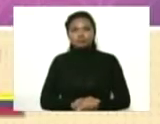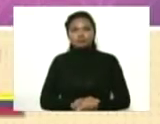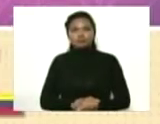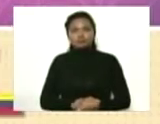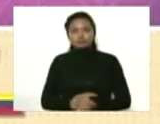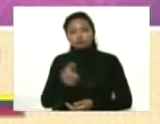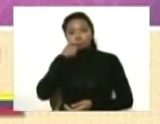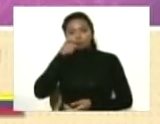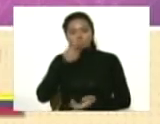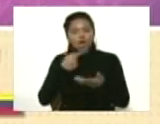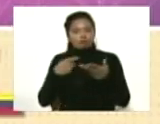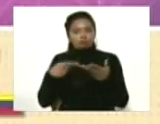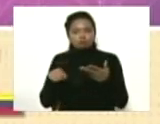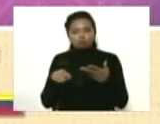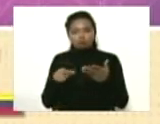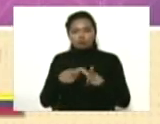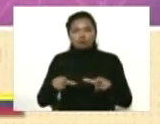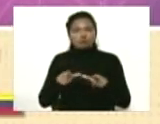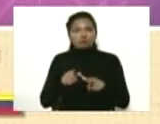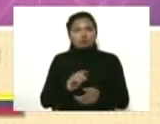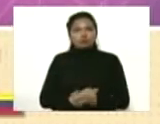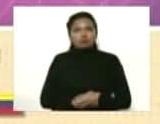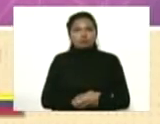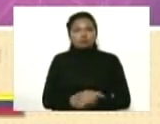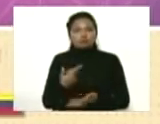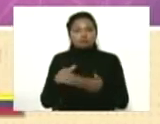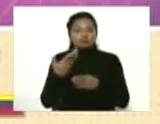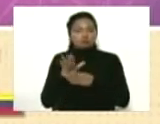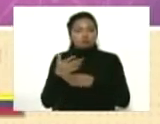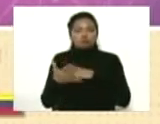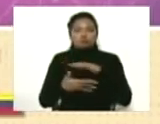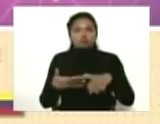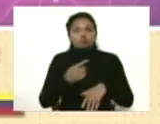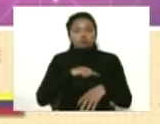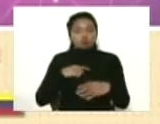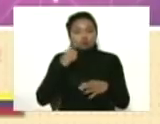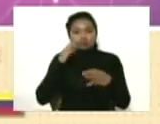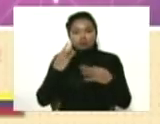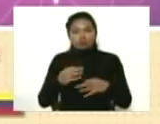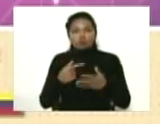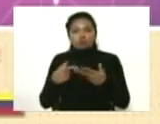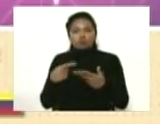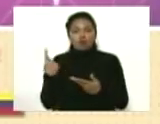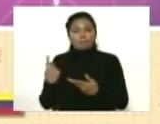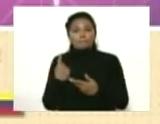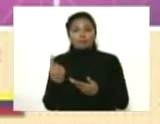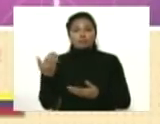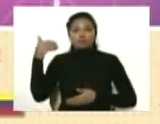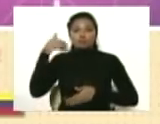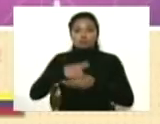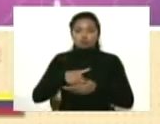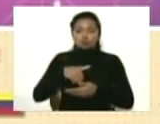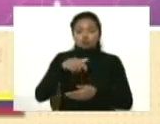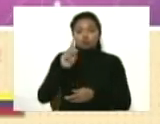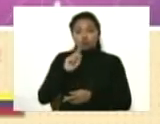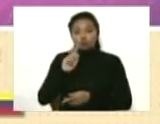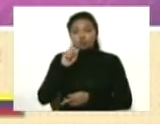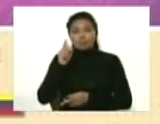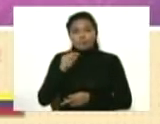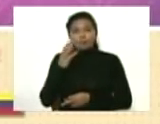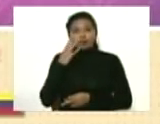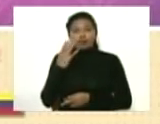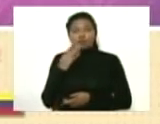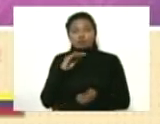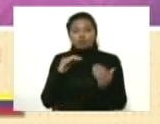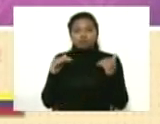ante cualquier escenario. Ante cualquier escenario, tenemos que tener todos los escenarios, no solamente una invasión, sea el escenario